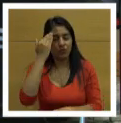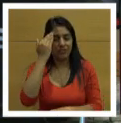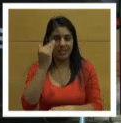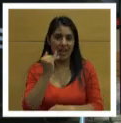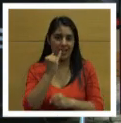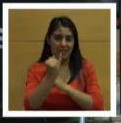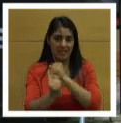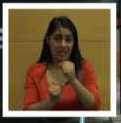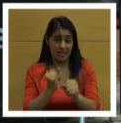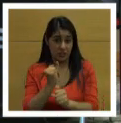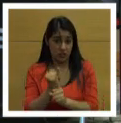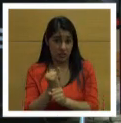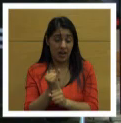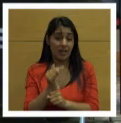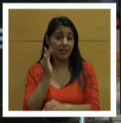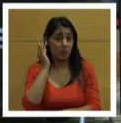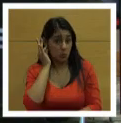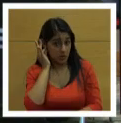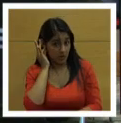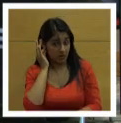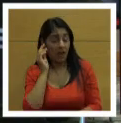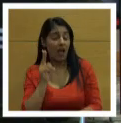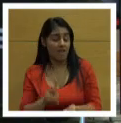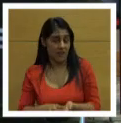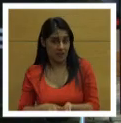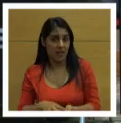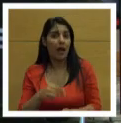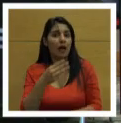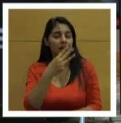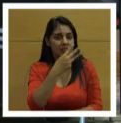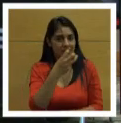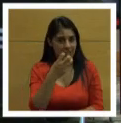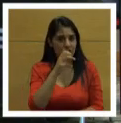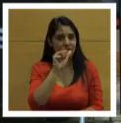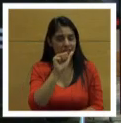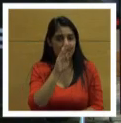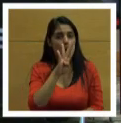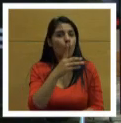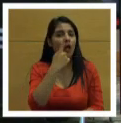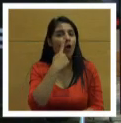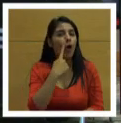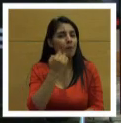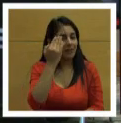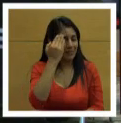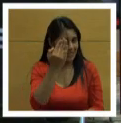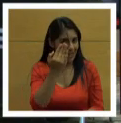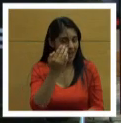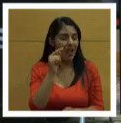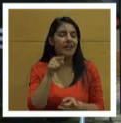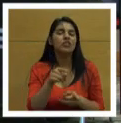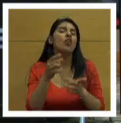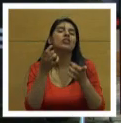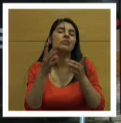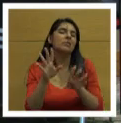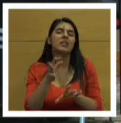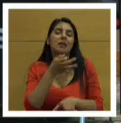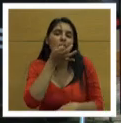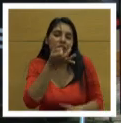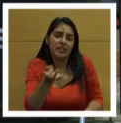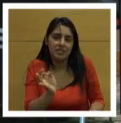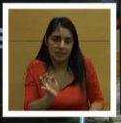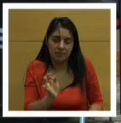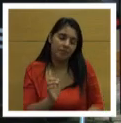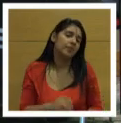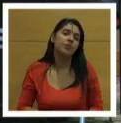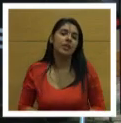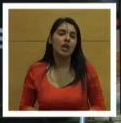los 364 restantes son del hombre, es una manera de decir. No sea cosa que lleguemos a que tengamos, ¿no es cierto?,